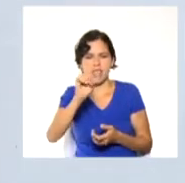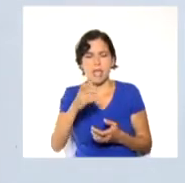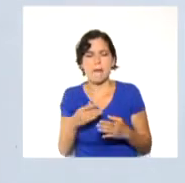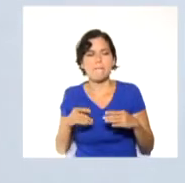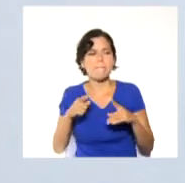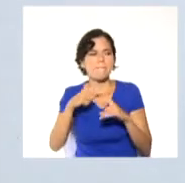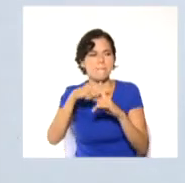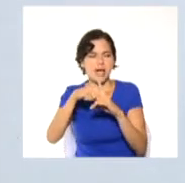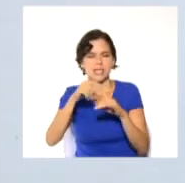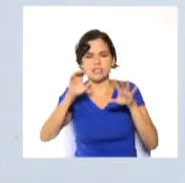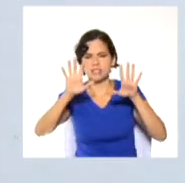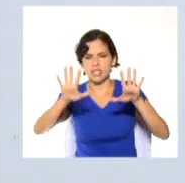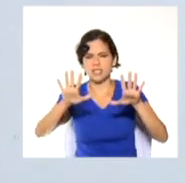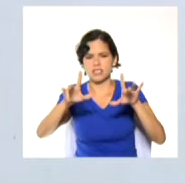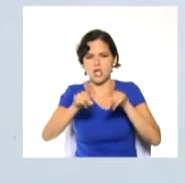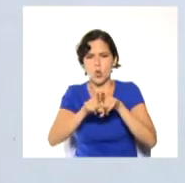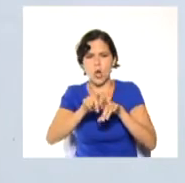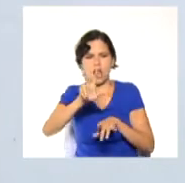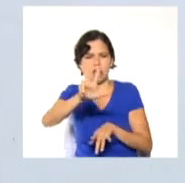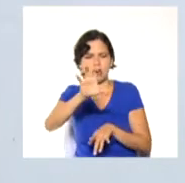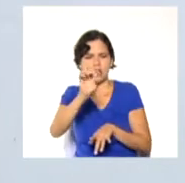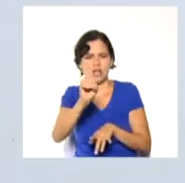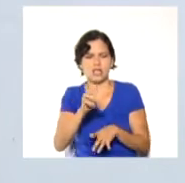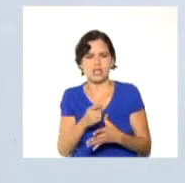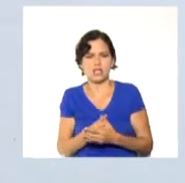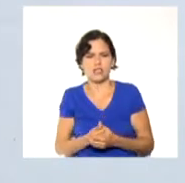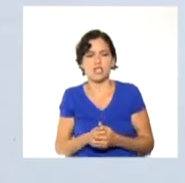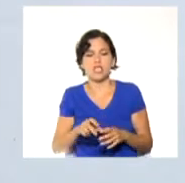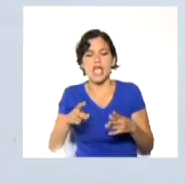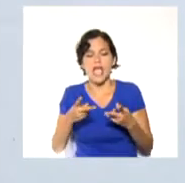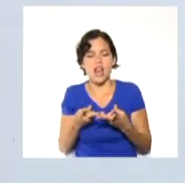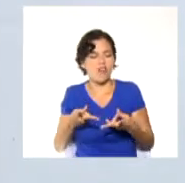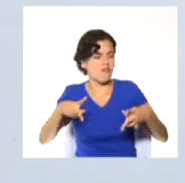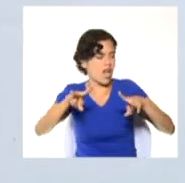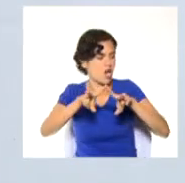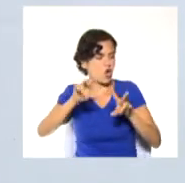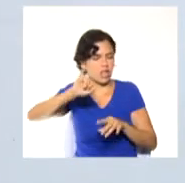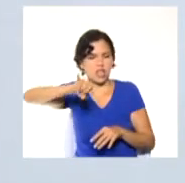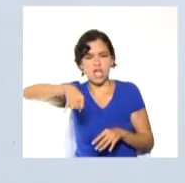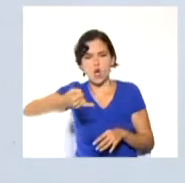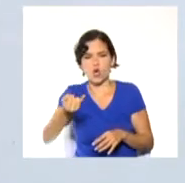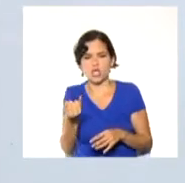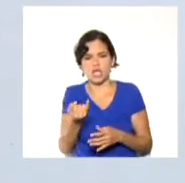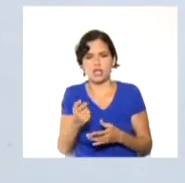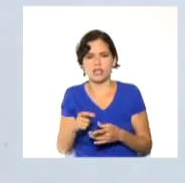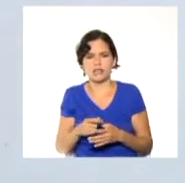más 10, 30. Entonces, el valor de J es